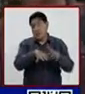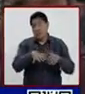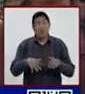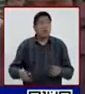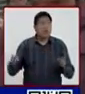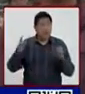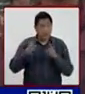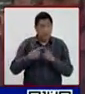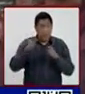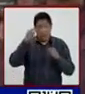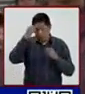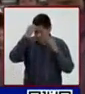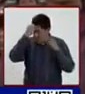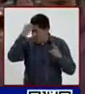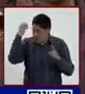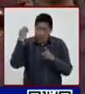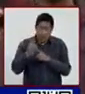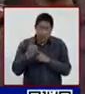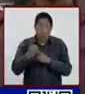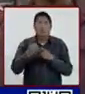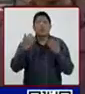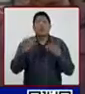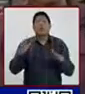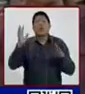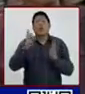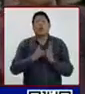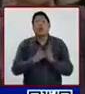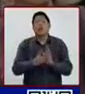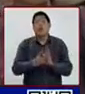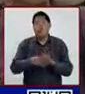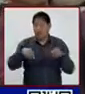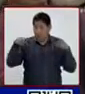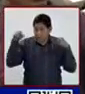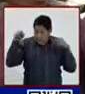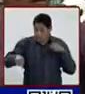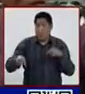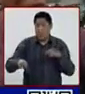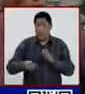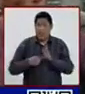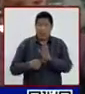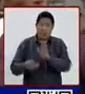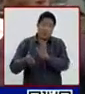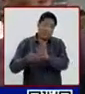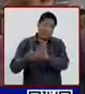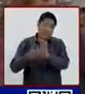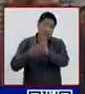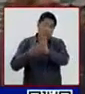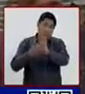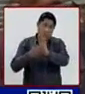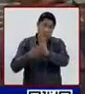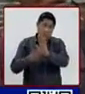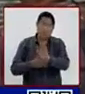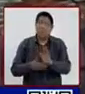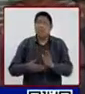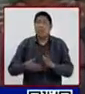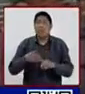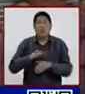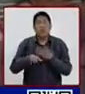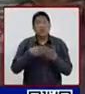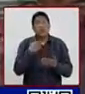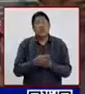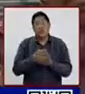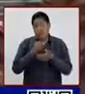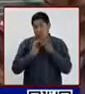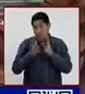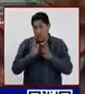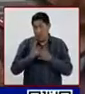hasta lograr el objetivo, porque hoy día se ha demostrado en cancha. Y repito, la vida es como el cacho. Todo lo que